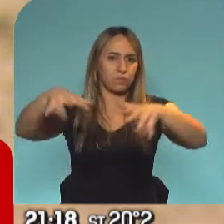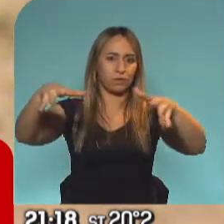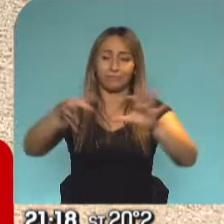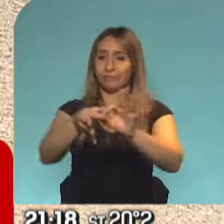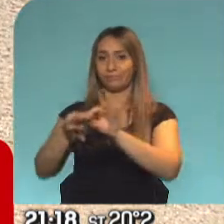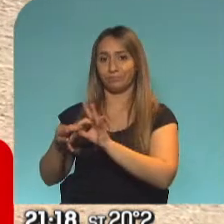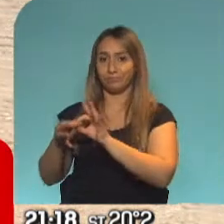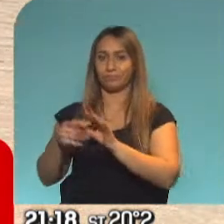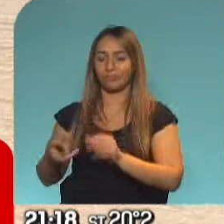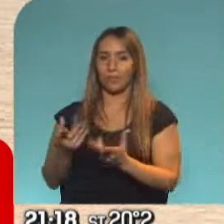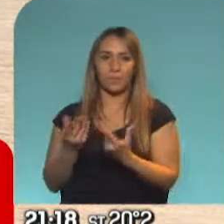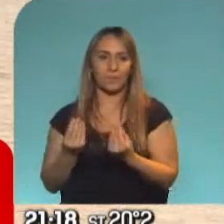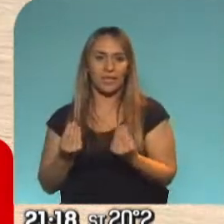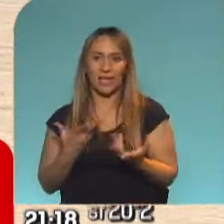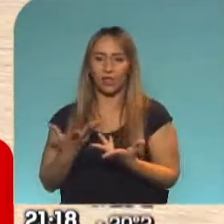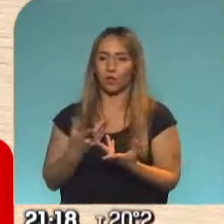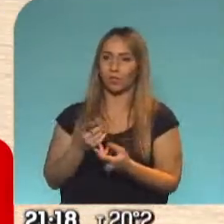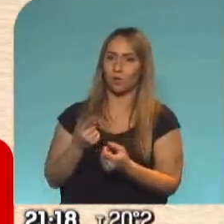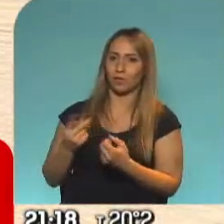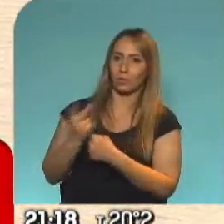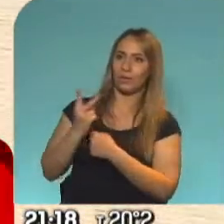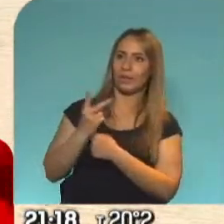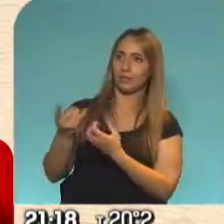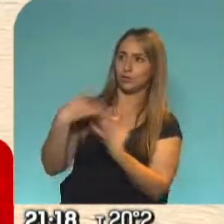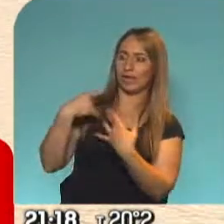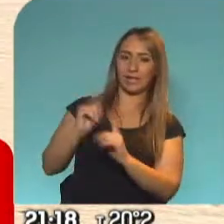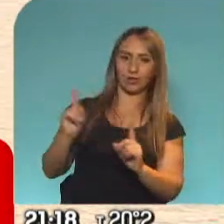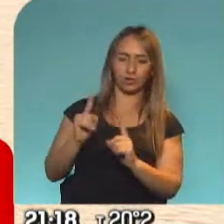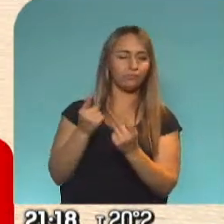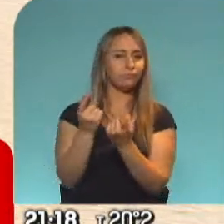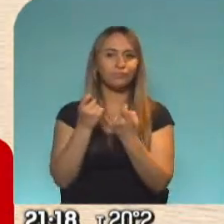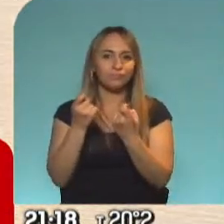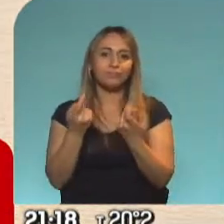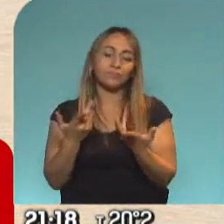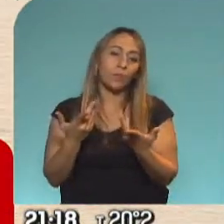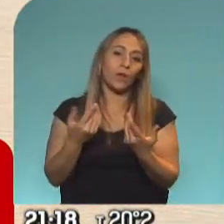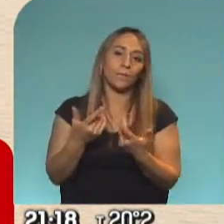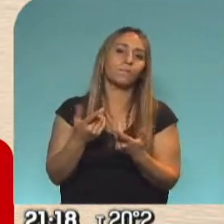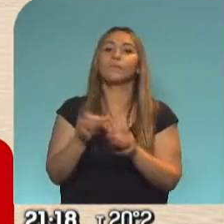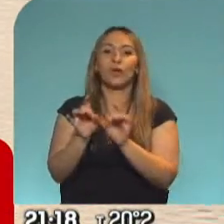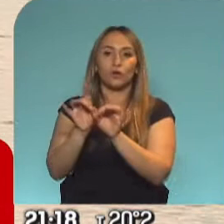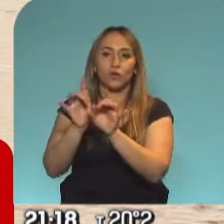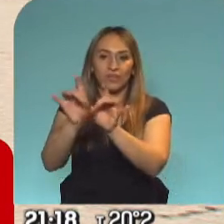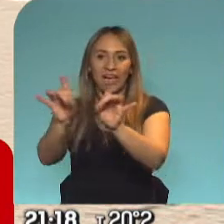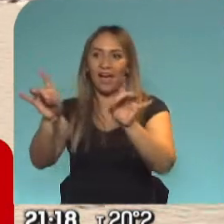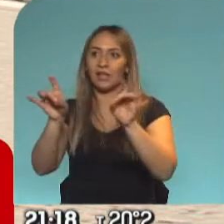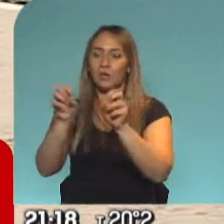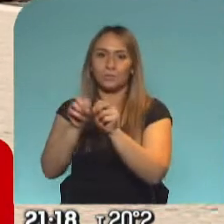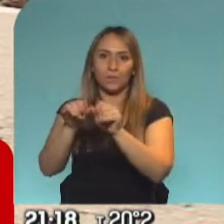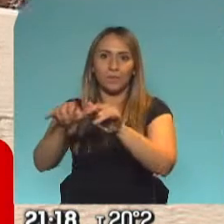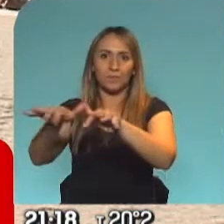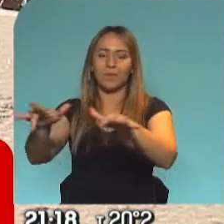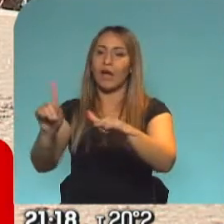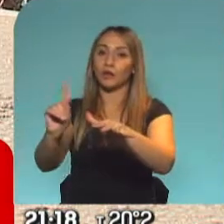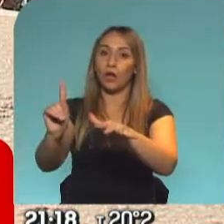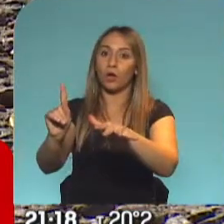de el miedo para prevenir los contagios, ¿no? Hay una necesidad de, bueno, no propagar el tema este de la enfermedad,